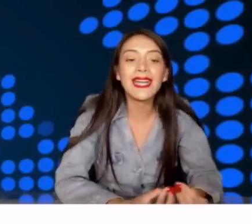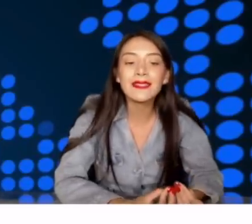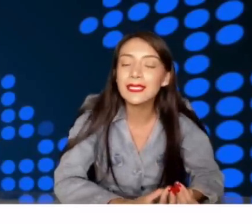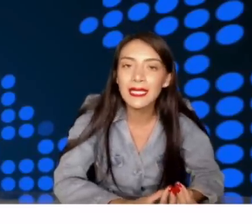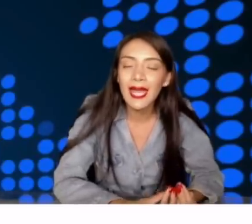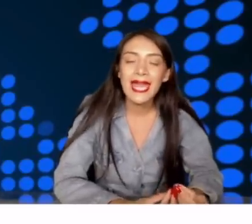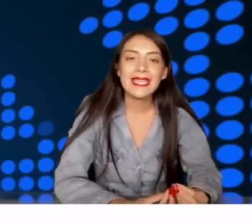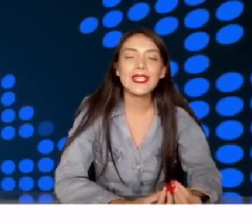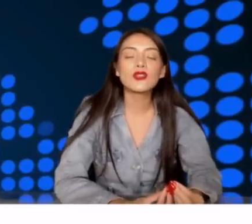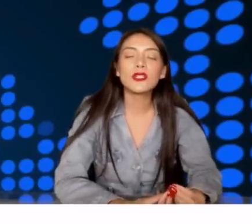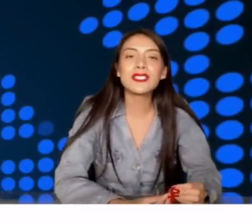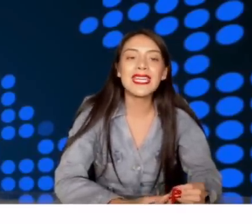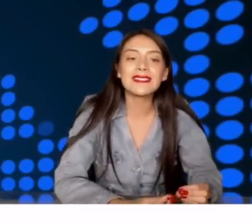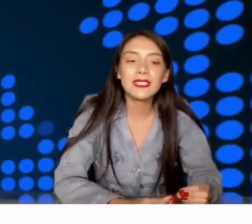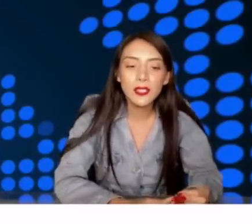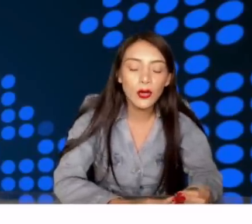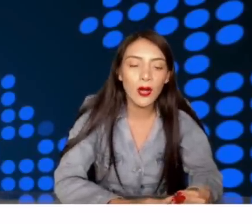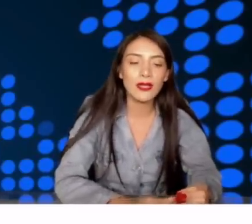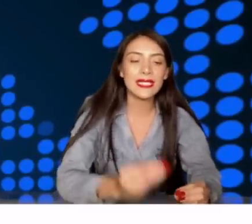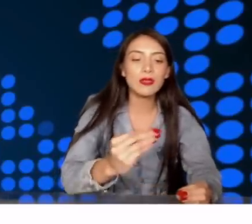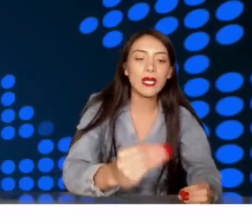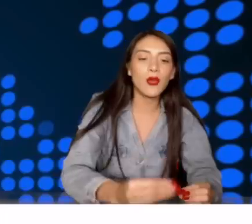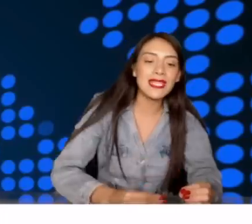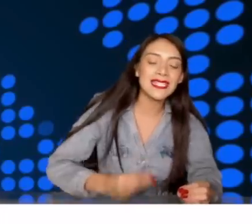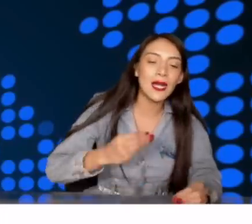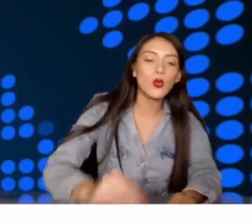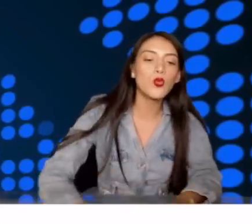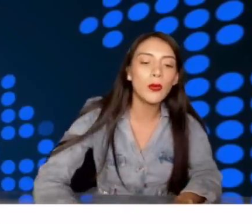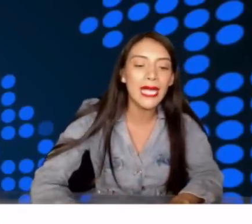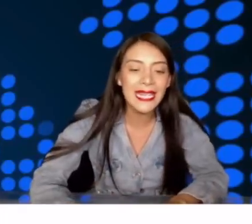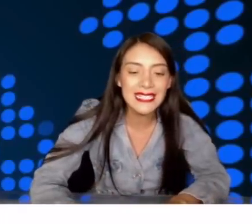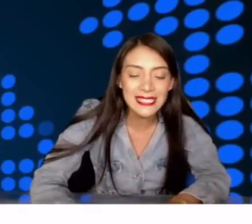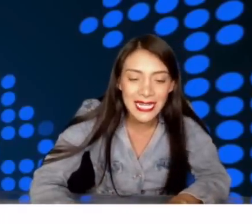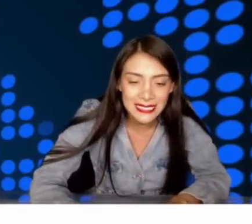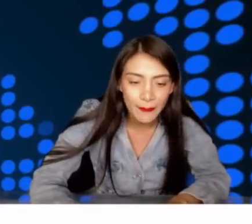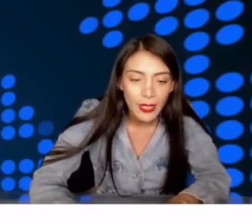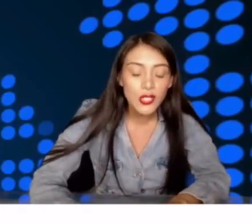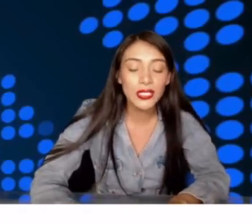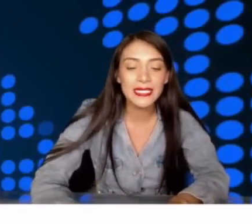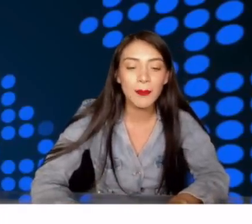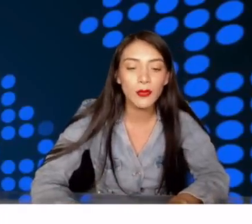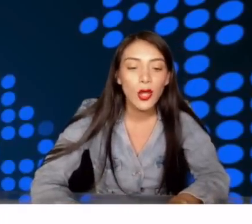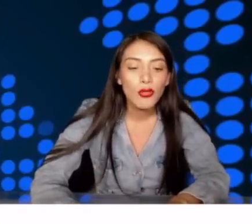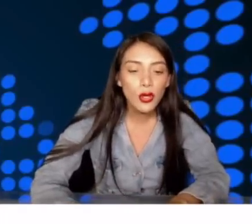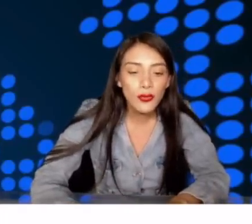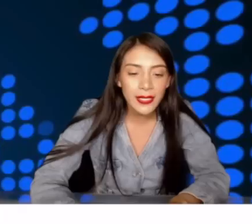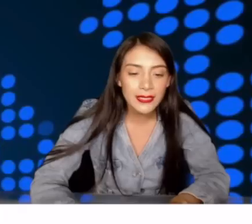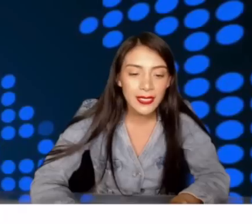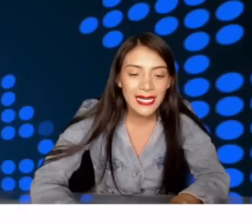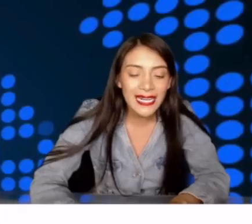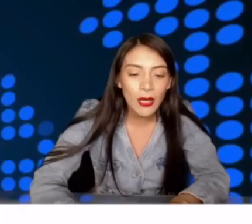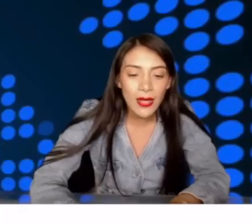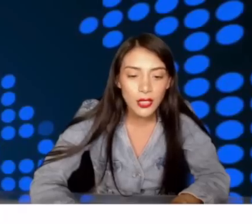presidente de Argentina, Estados Unidos entendió que lo que está buscando es crear un nuevo eje socialista, donde